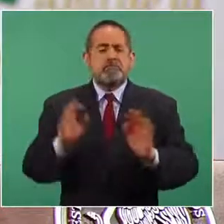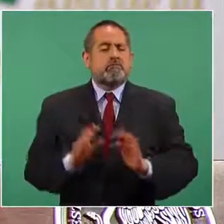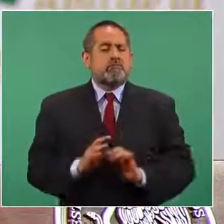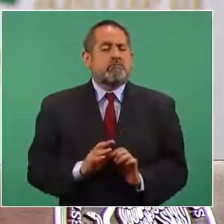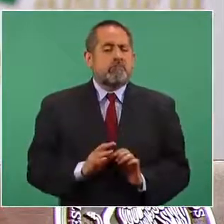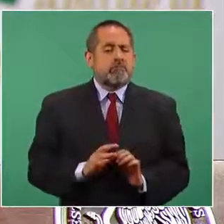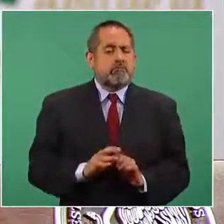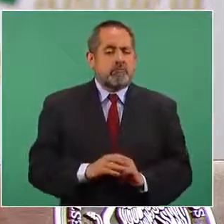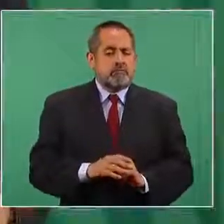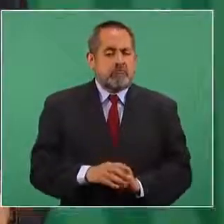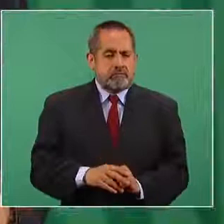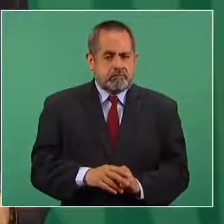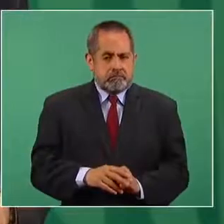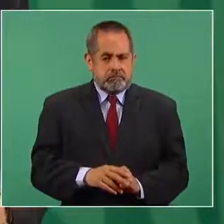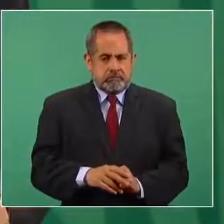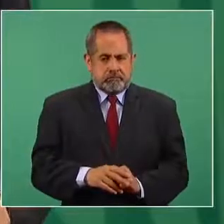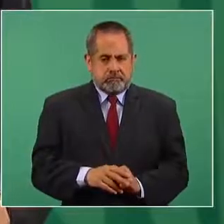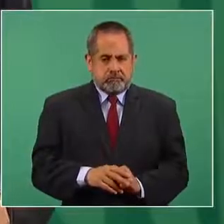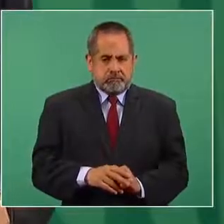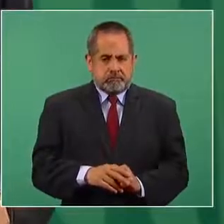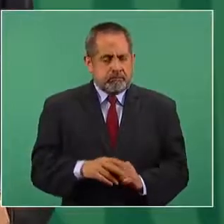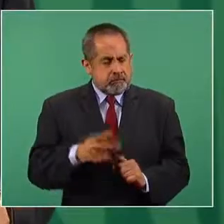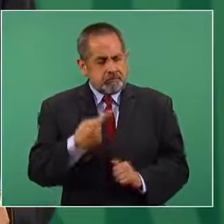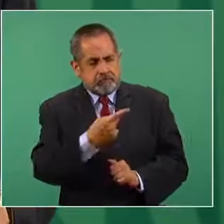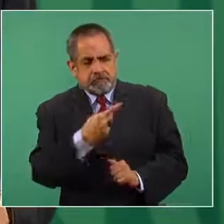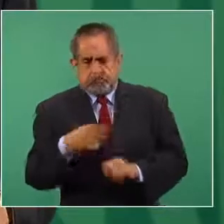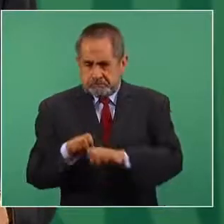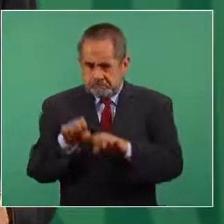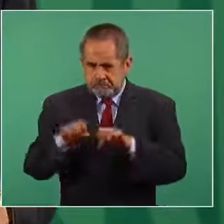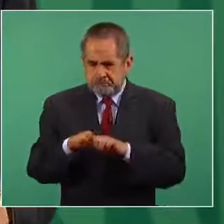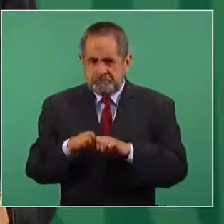van a explorar